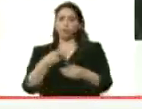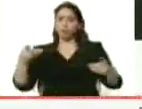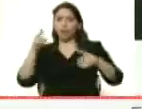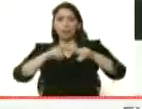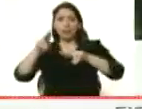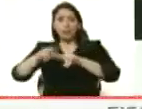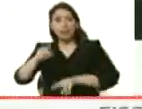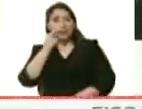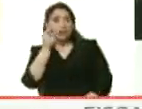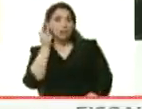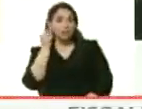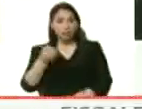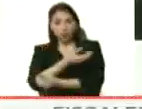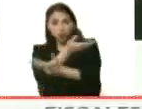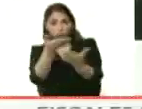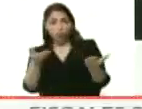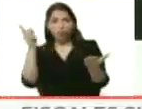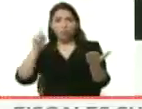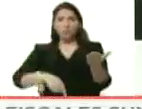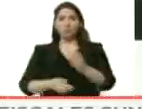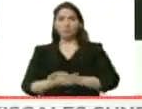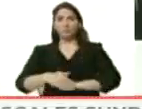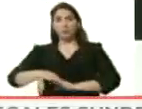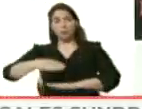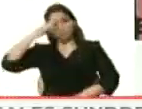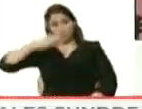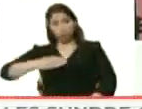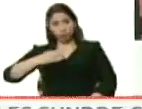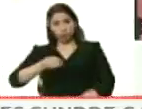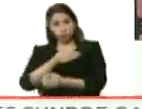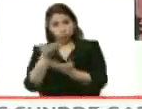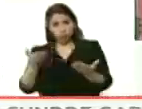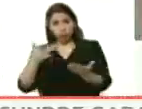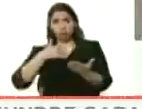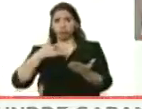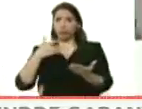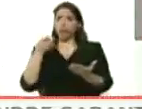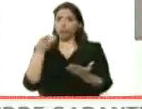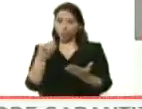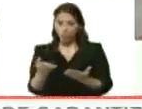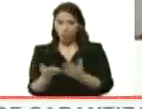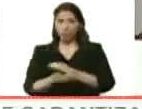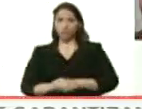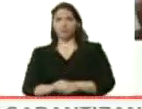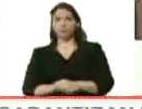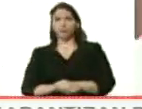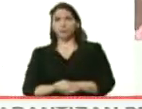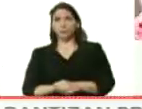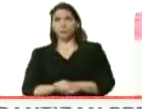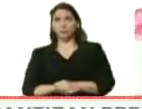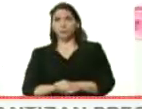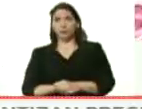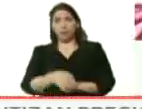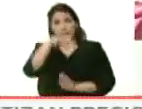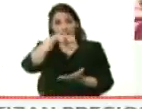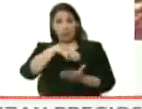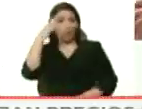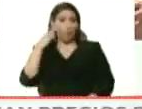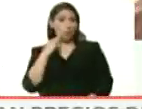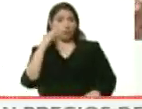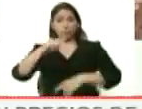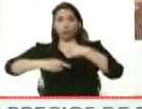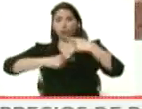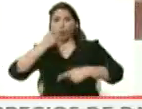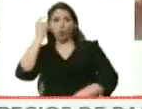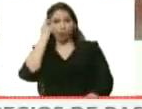niños, por estas niñas. Y mi capitán, sienta usted y el mensaje de nuestro presidente que el Estado Bolívar día a día